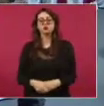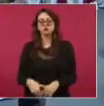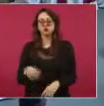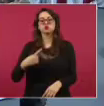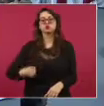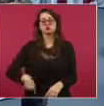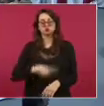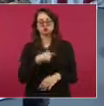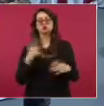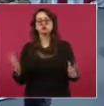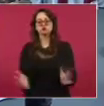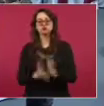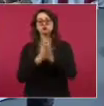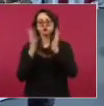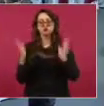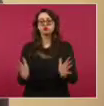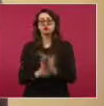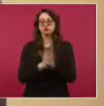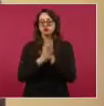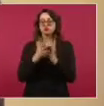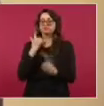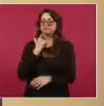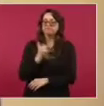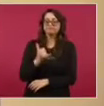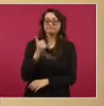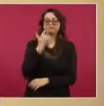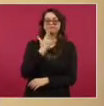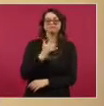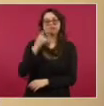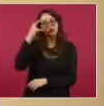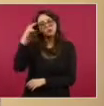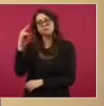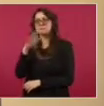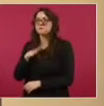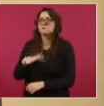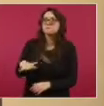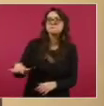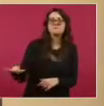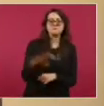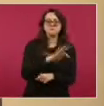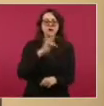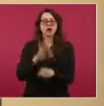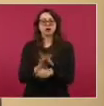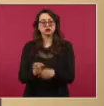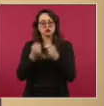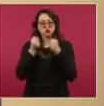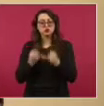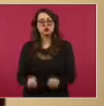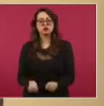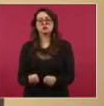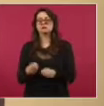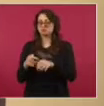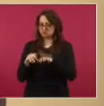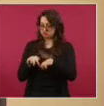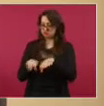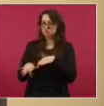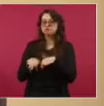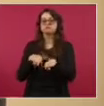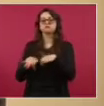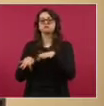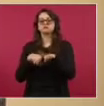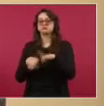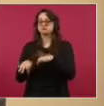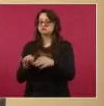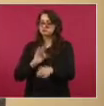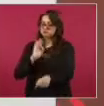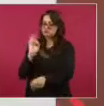sido definitiva y de mucho aporte en la construcción de la seguridad social y del bienestar para la clase trabajadora mexicana y para el